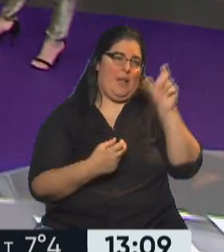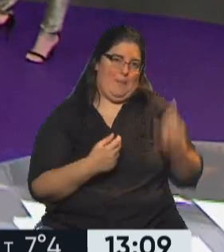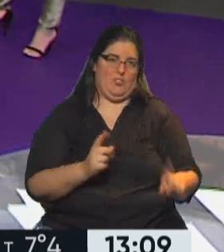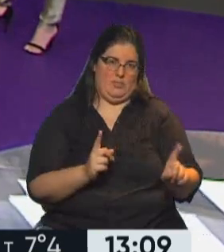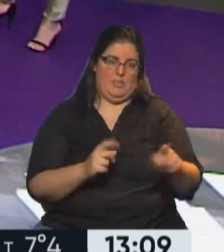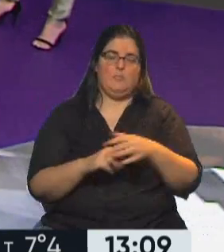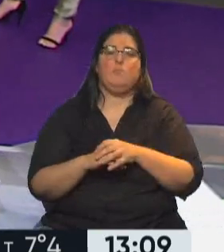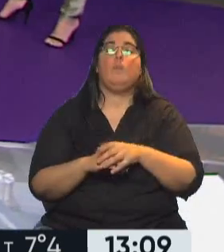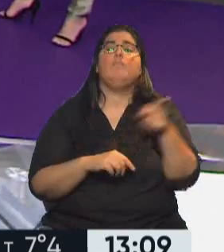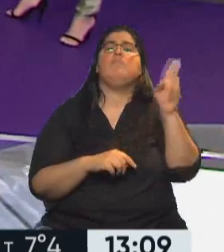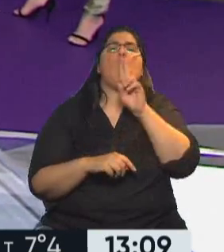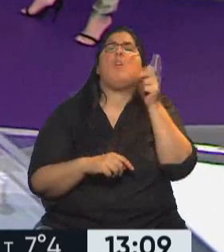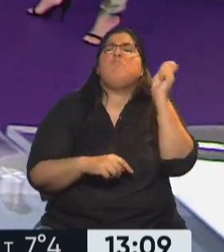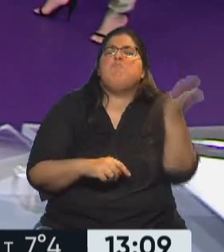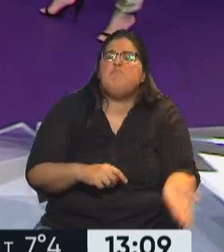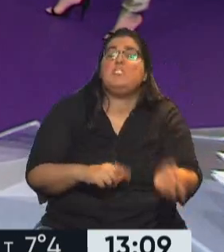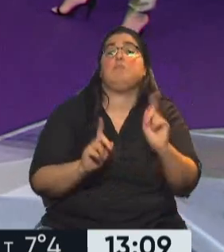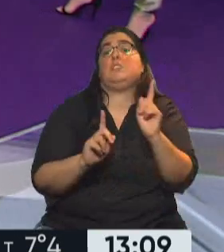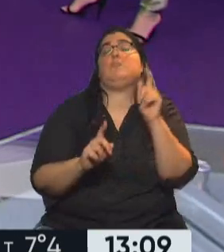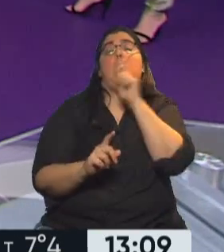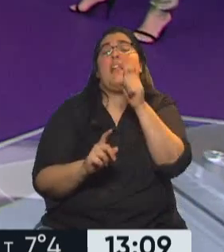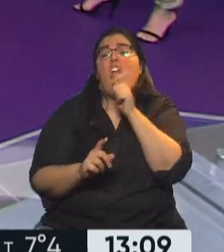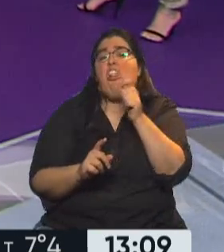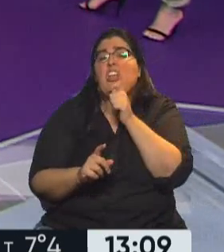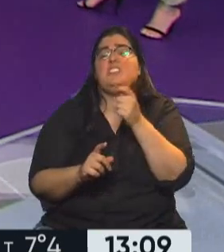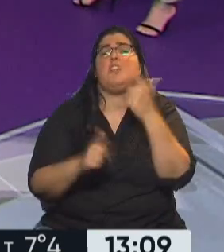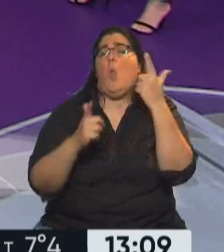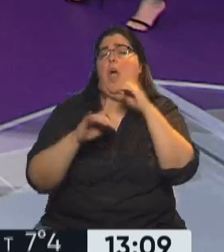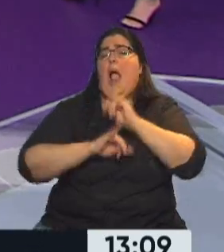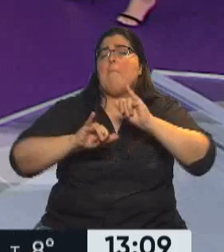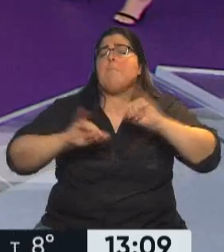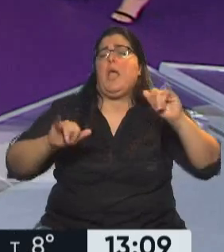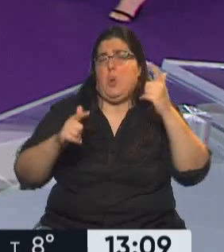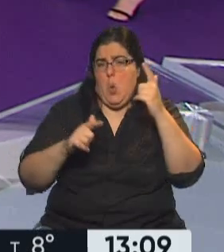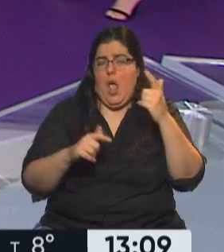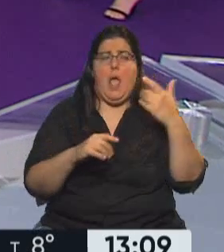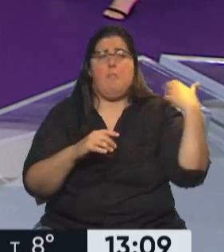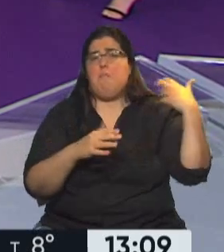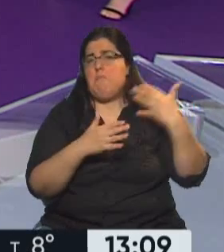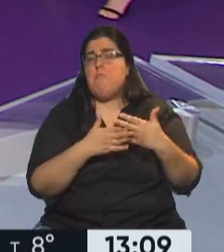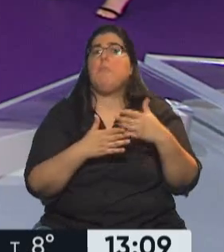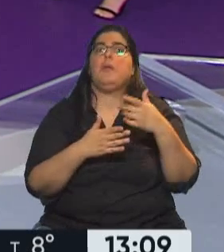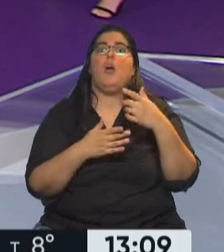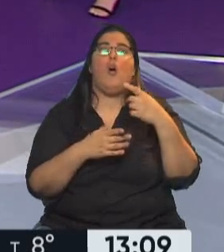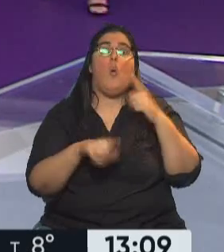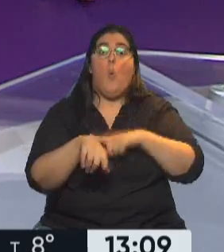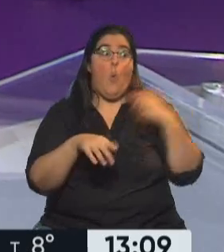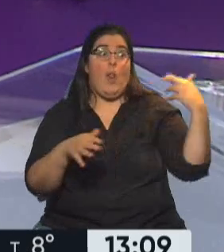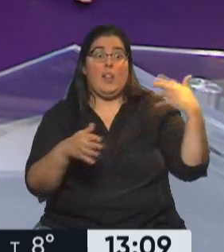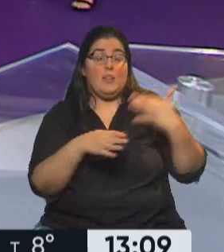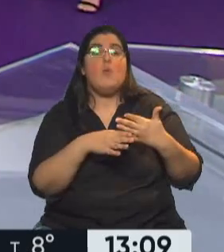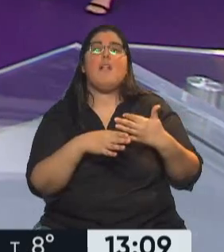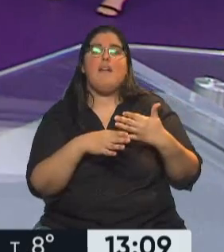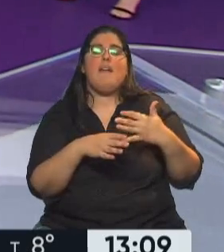que venía del ámbito del periodismo, no estaba haciendo campaña política, pero que en el último tiempo se acercó también a